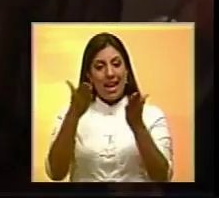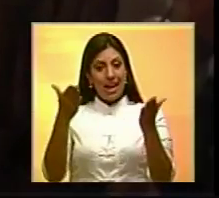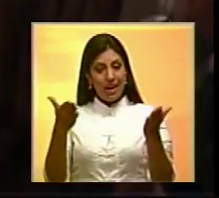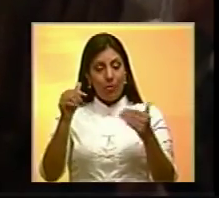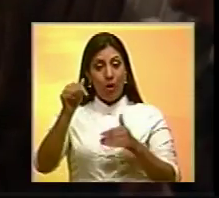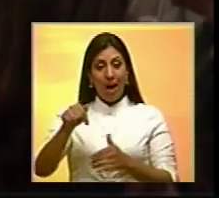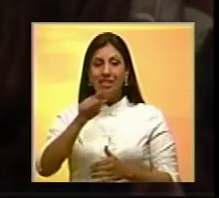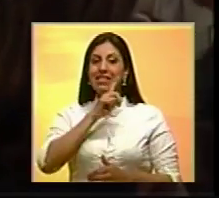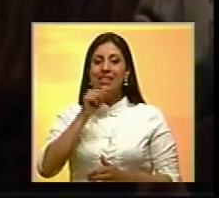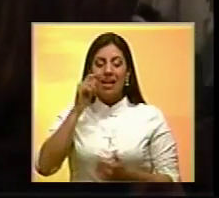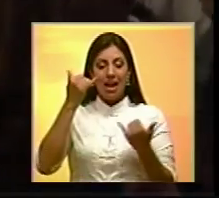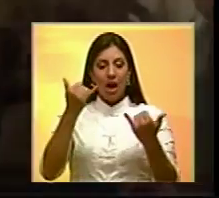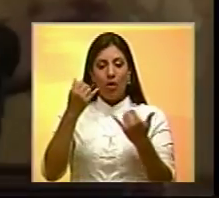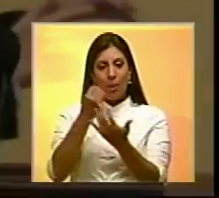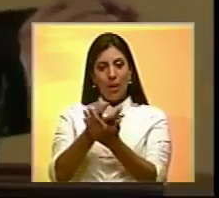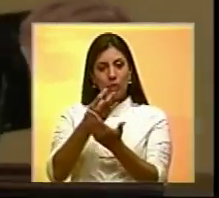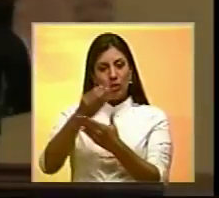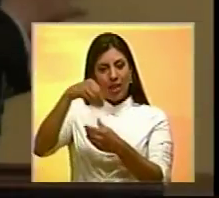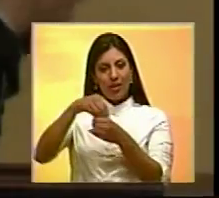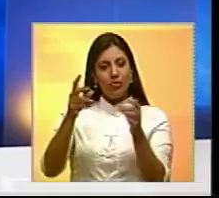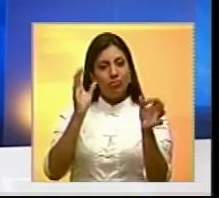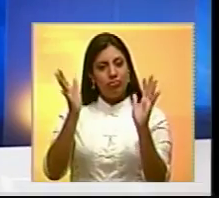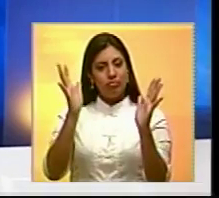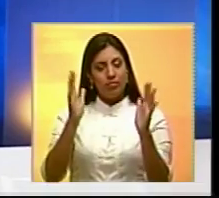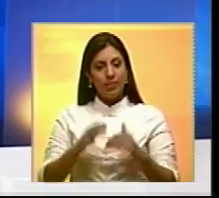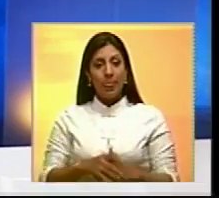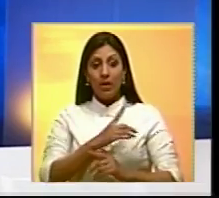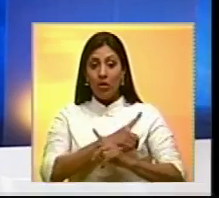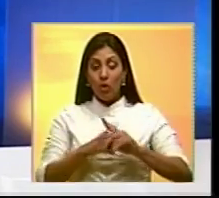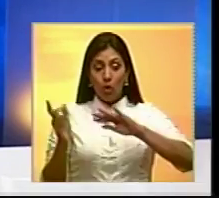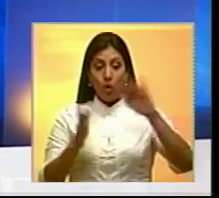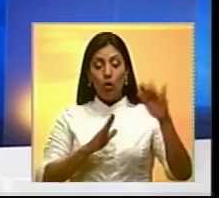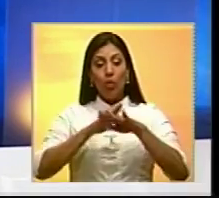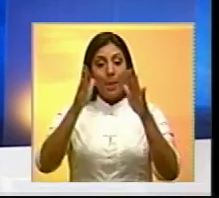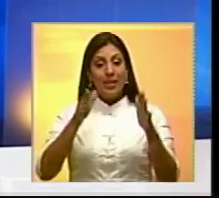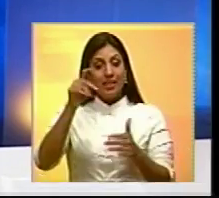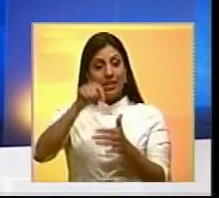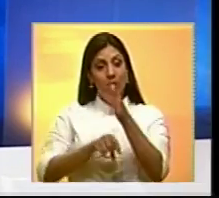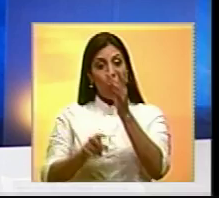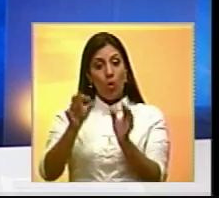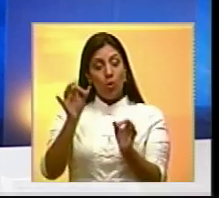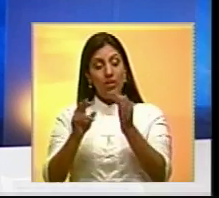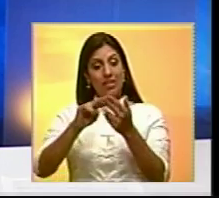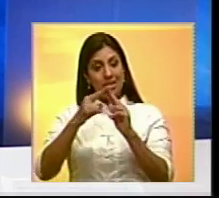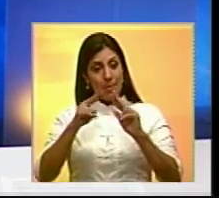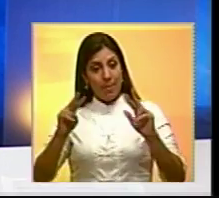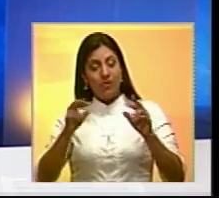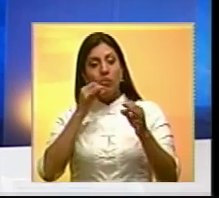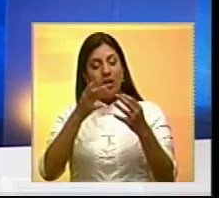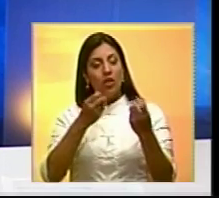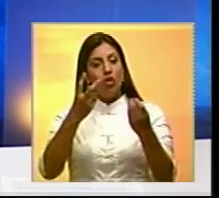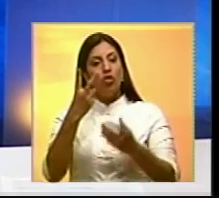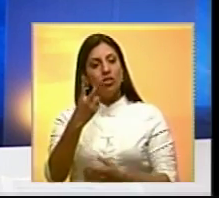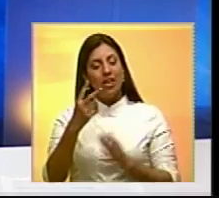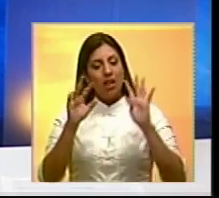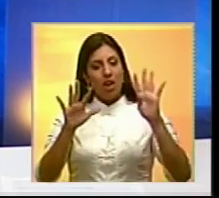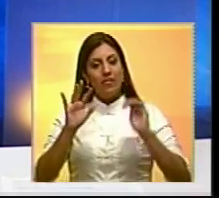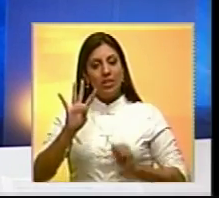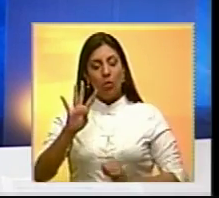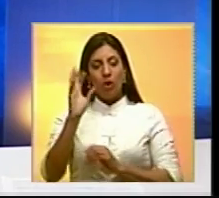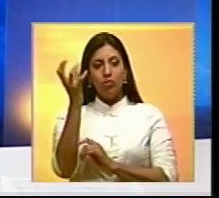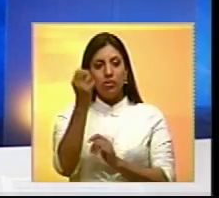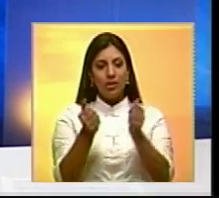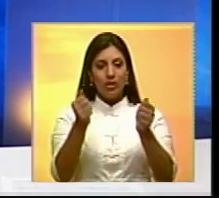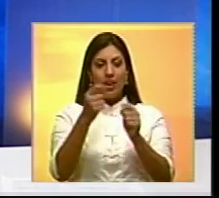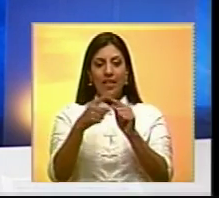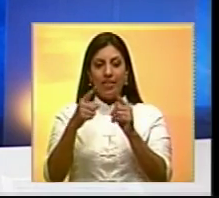y Ahora en Maturín, Estado Monagas. El ministro del Interior, Justicia y Paz, Néstor Rivera, le entregó 294 patrullas